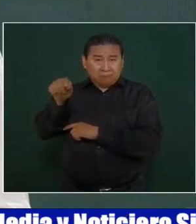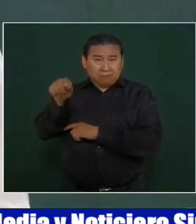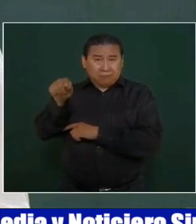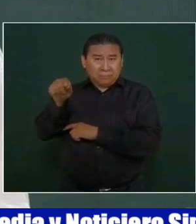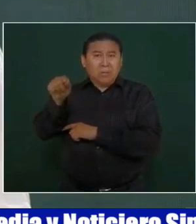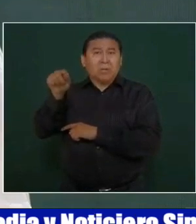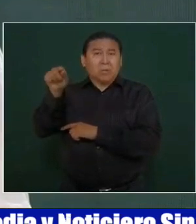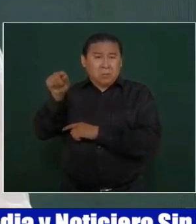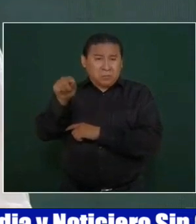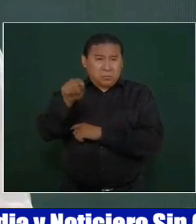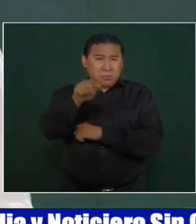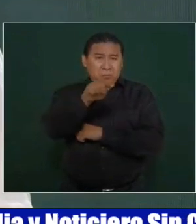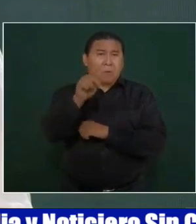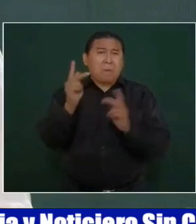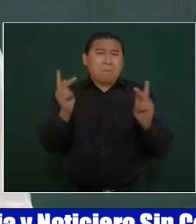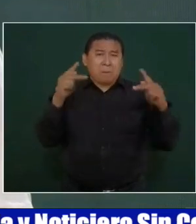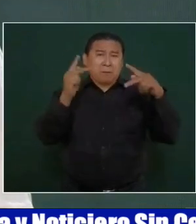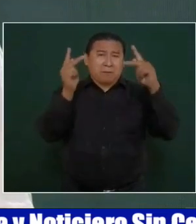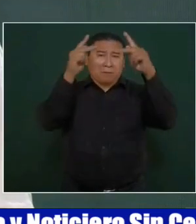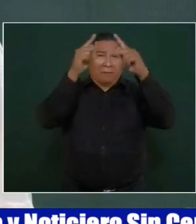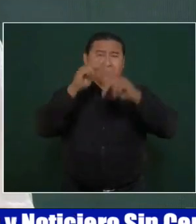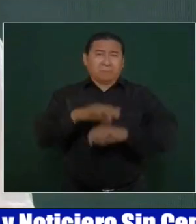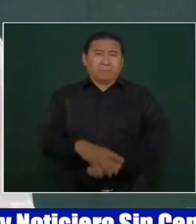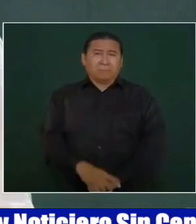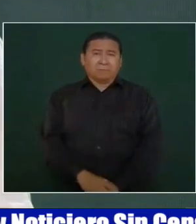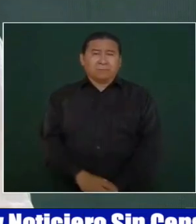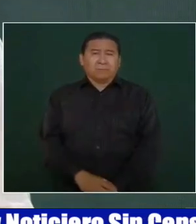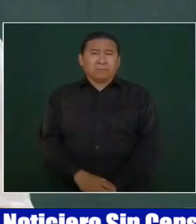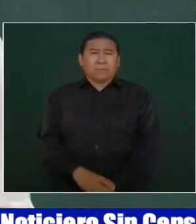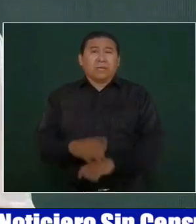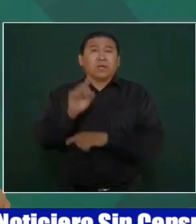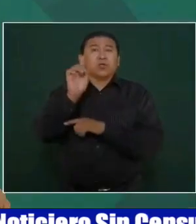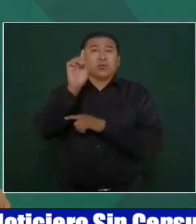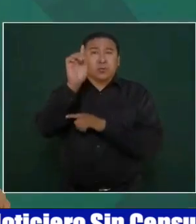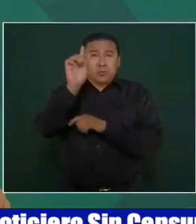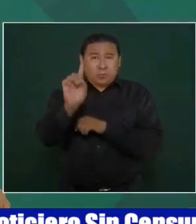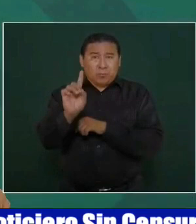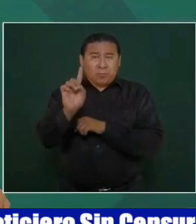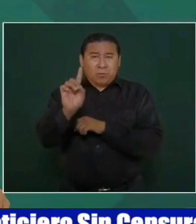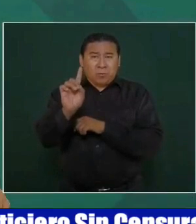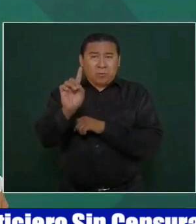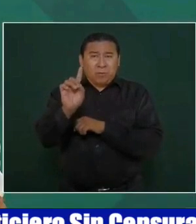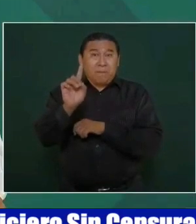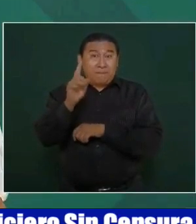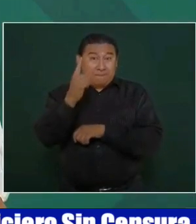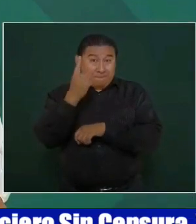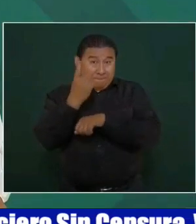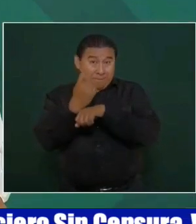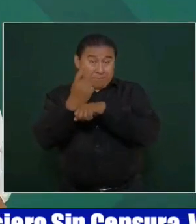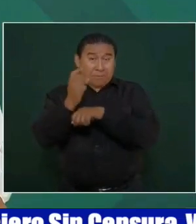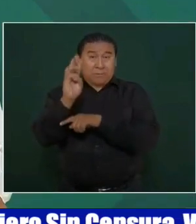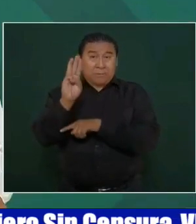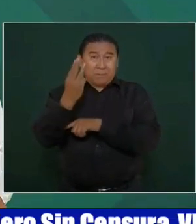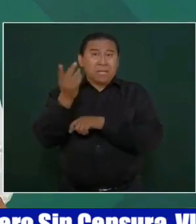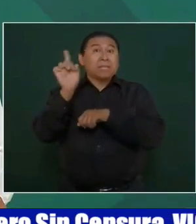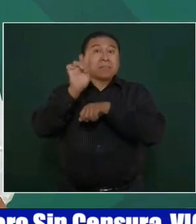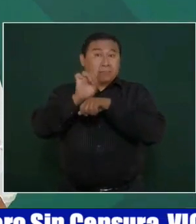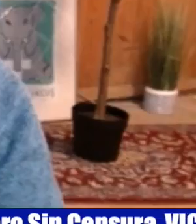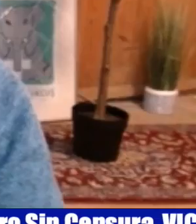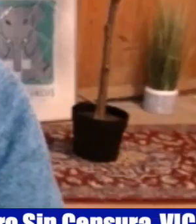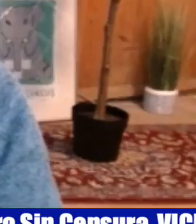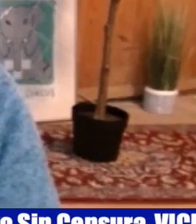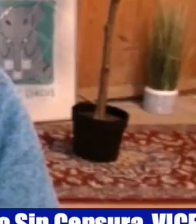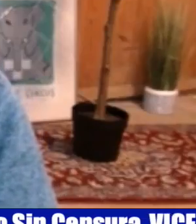interesante como es que terminan exactamente copiando los segundos pisos para la mala e se construyen segundos pisos ya después en el